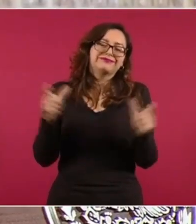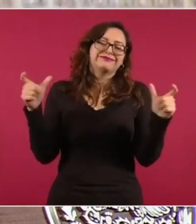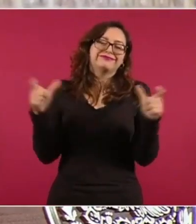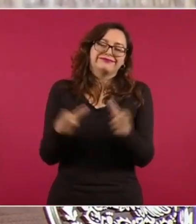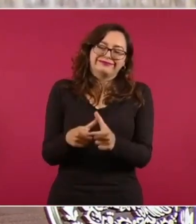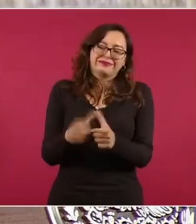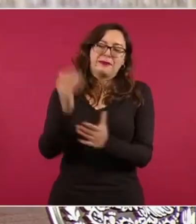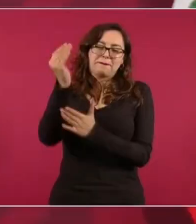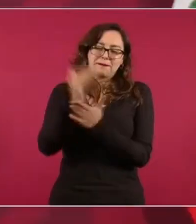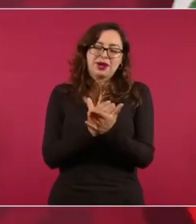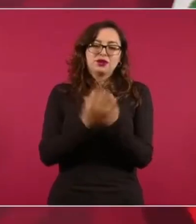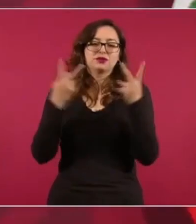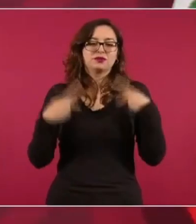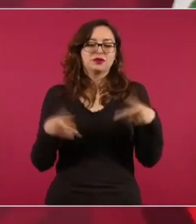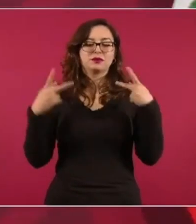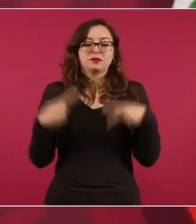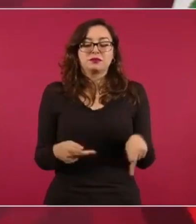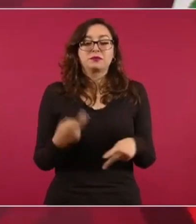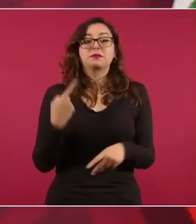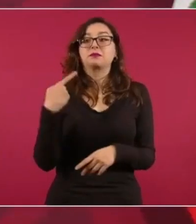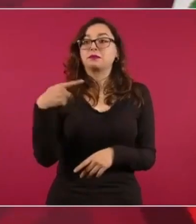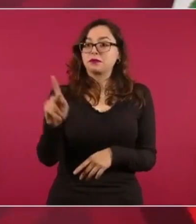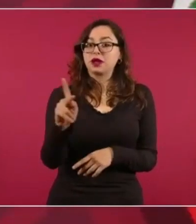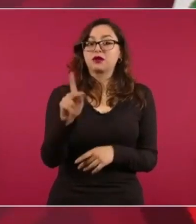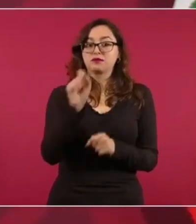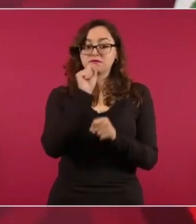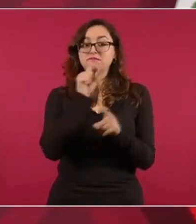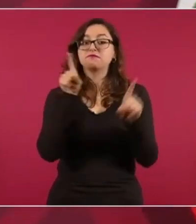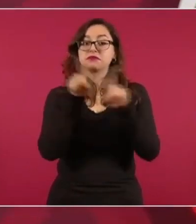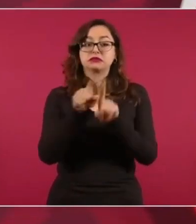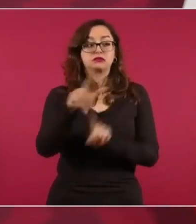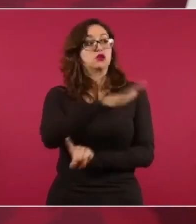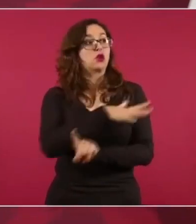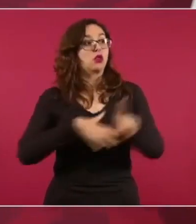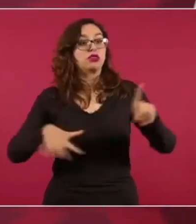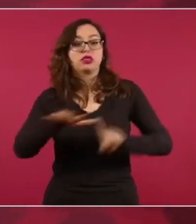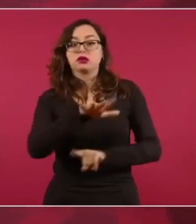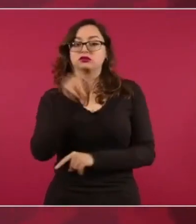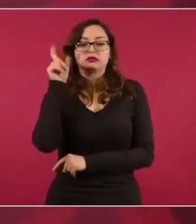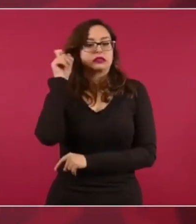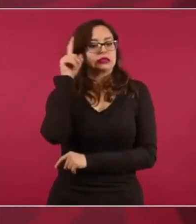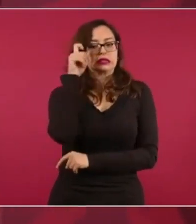pero también con un grado de complejidad